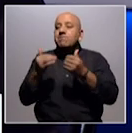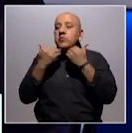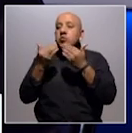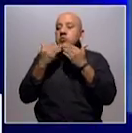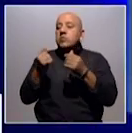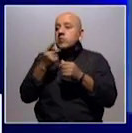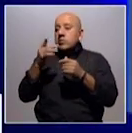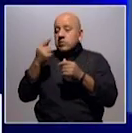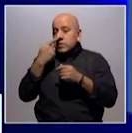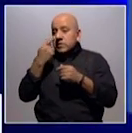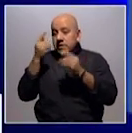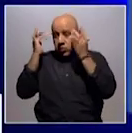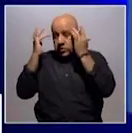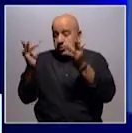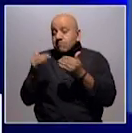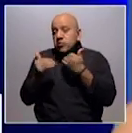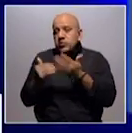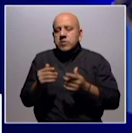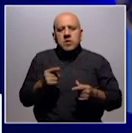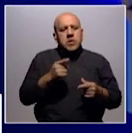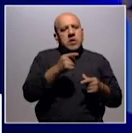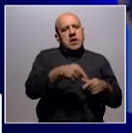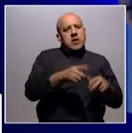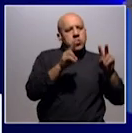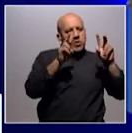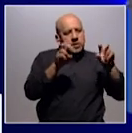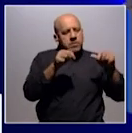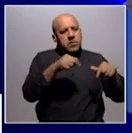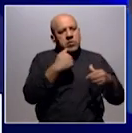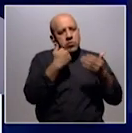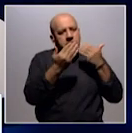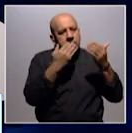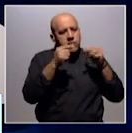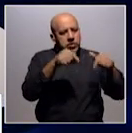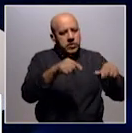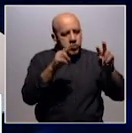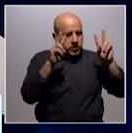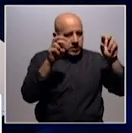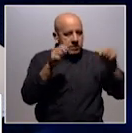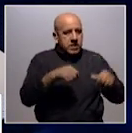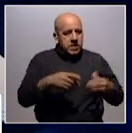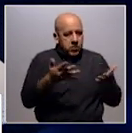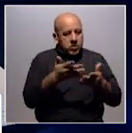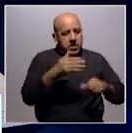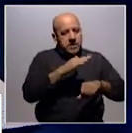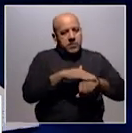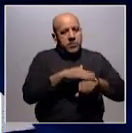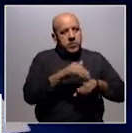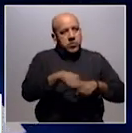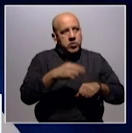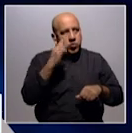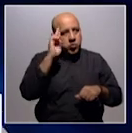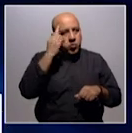cuando se abordan estos temas jose desde algunos ámbitos en particular en este momento en el uruguay de estos días